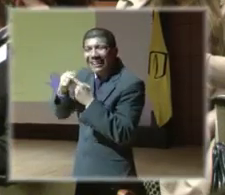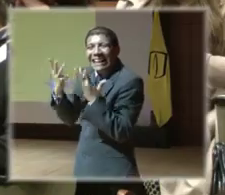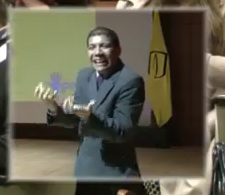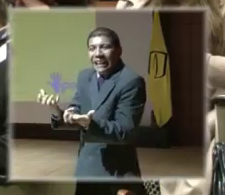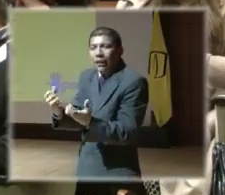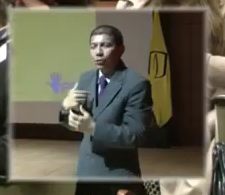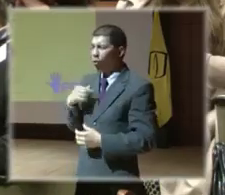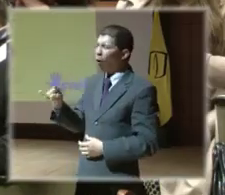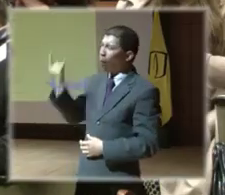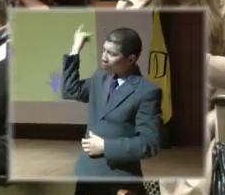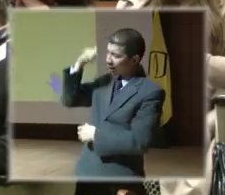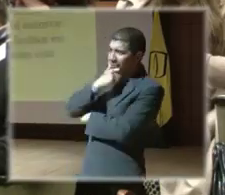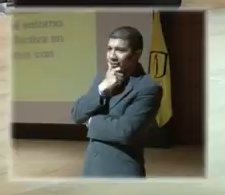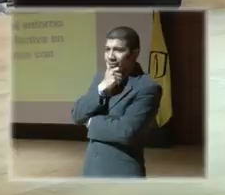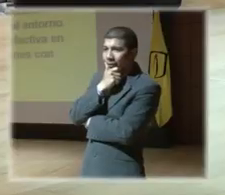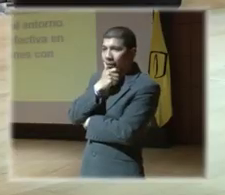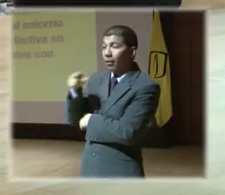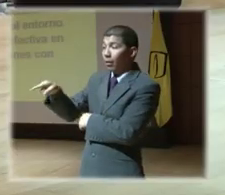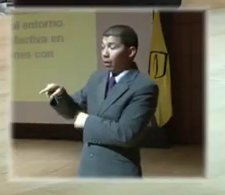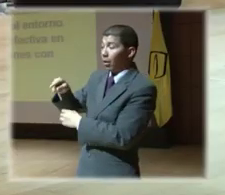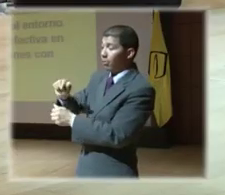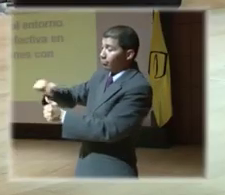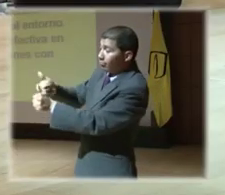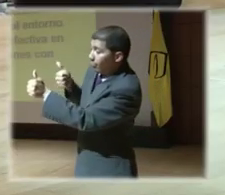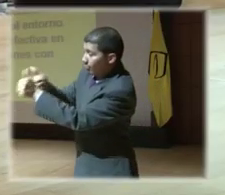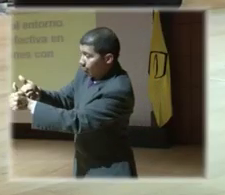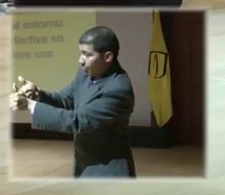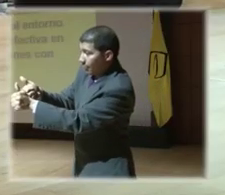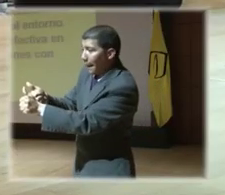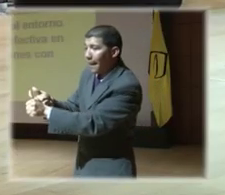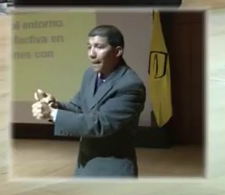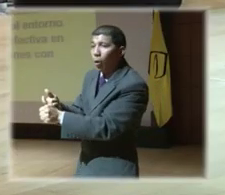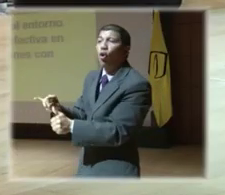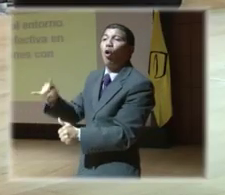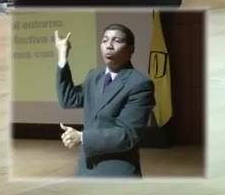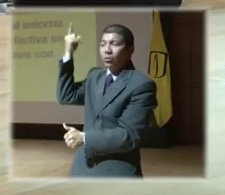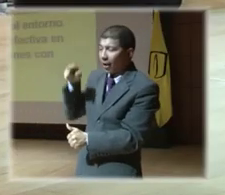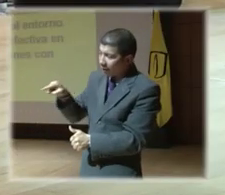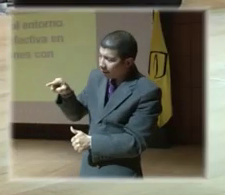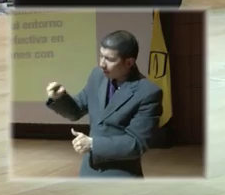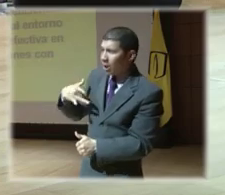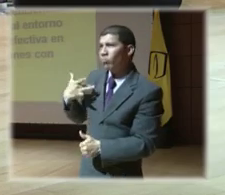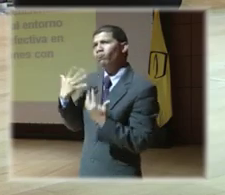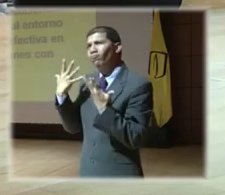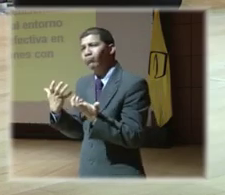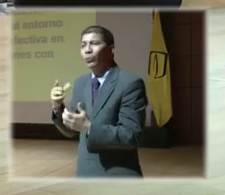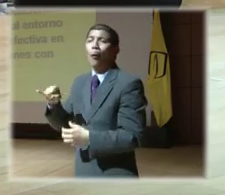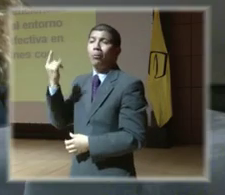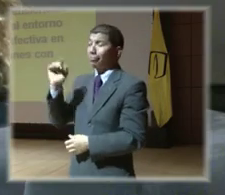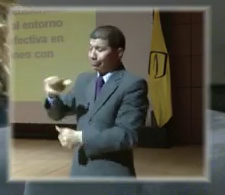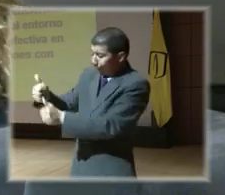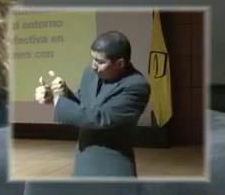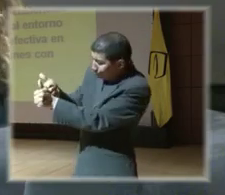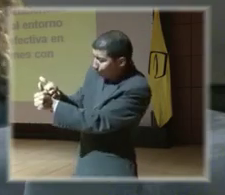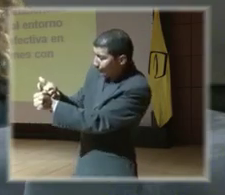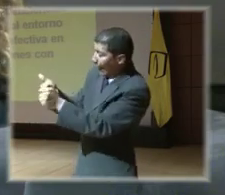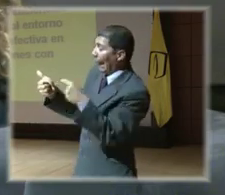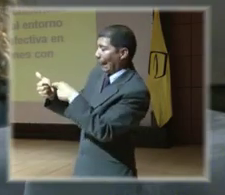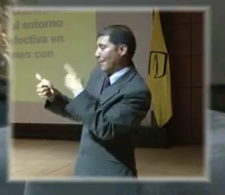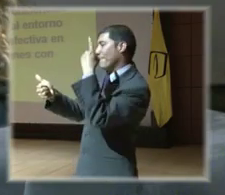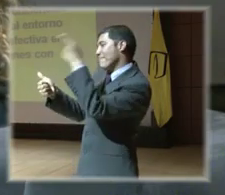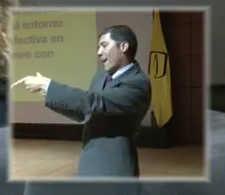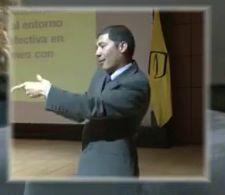que trae la convención y que recién iguala con los parámetros o los estándares de derecho a